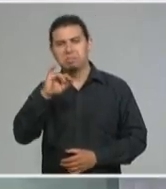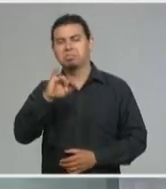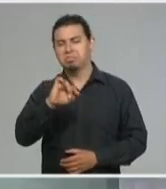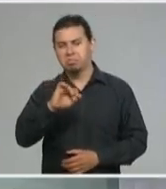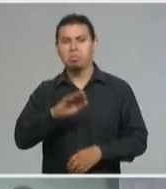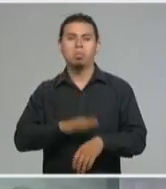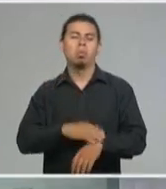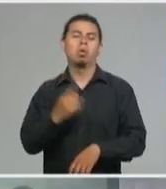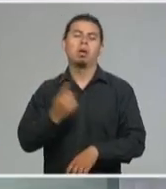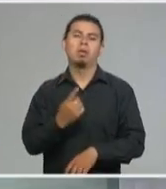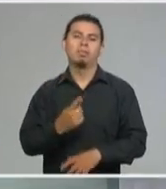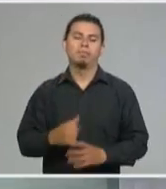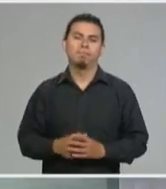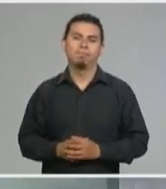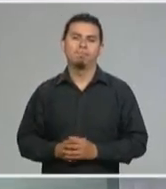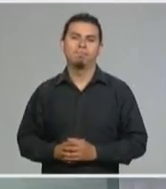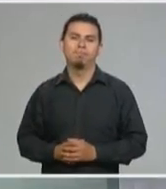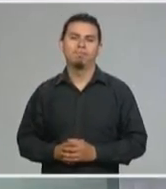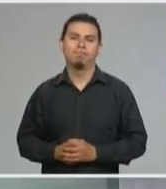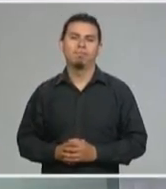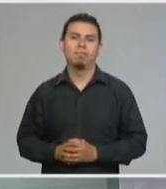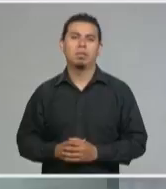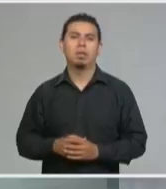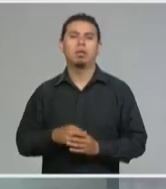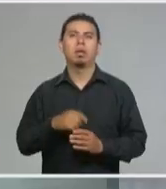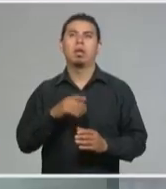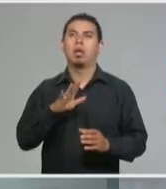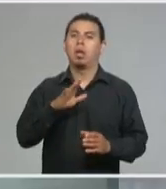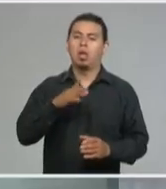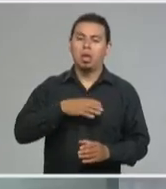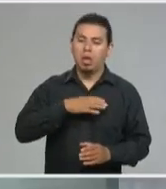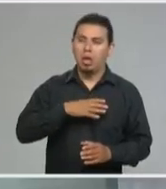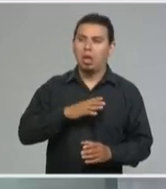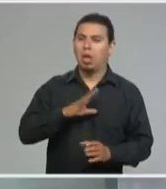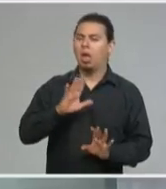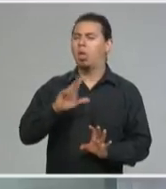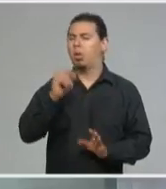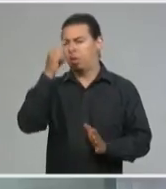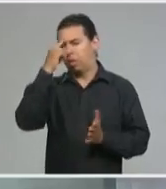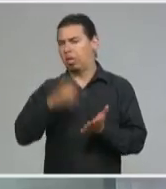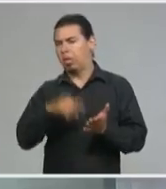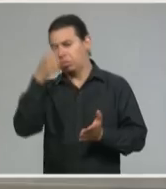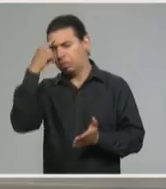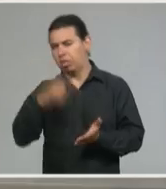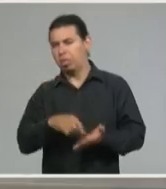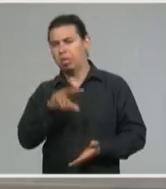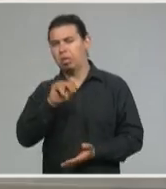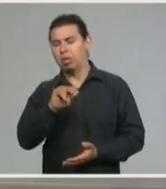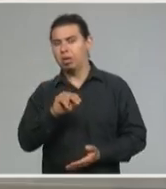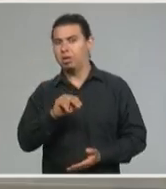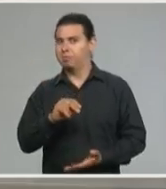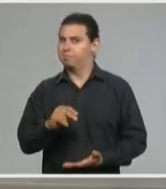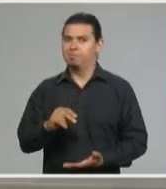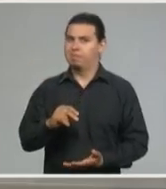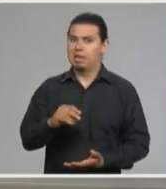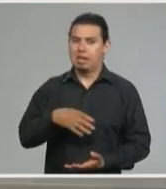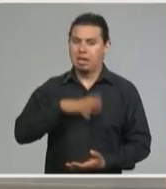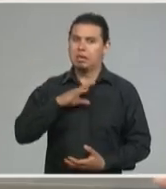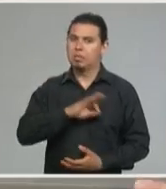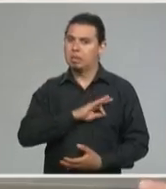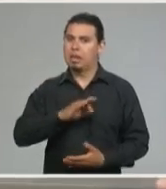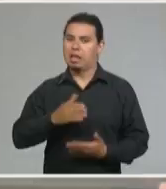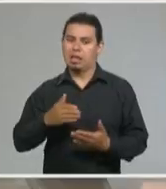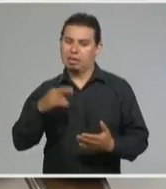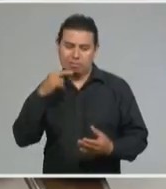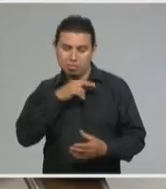demás especialidades piensan en lo último, en el cáncer, ¿no? Sin embargo, el cáncer, pues hay que pensarlo desde un principio, más si tienen